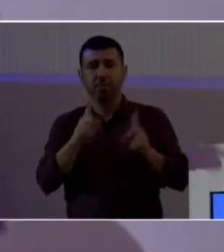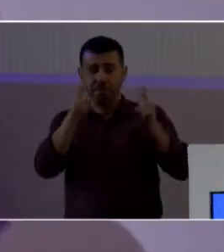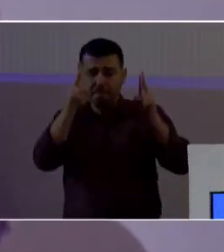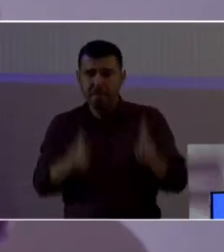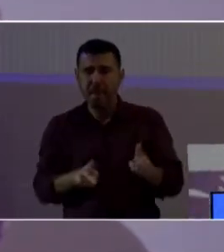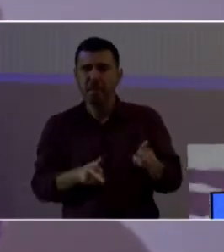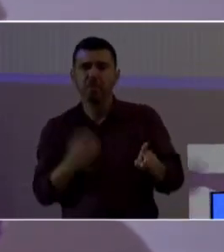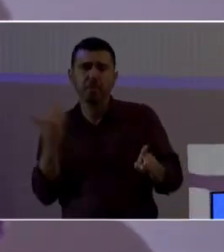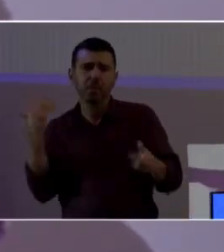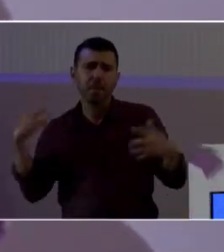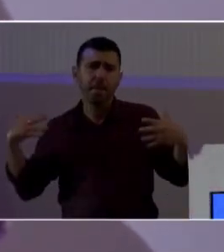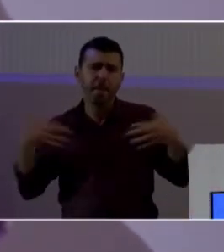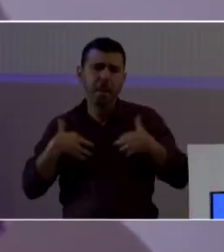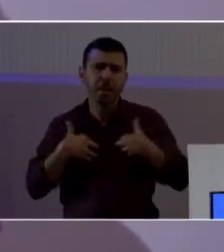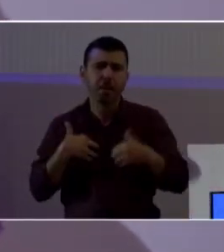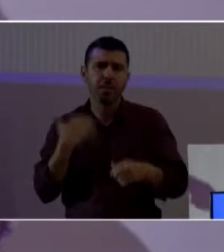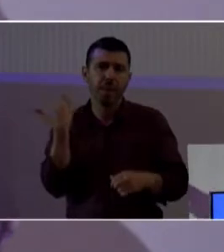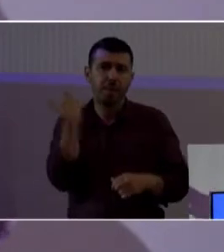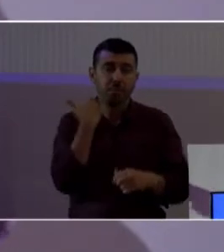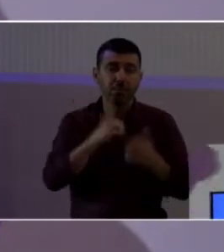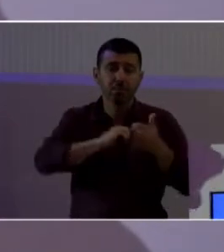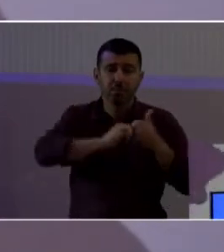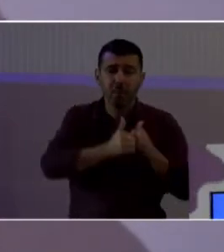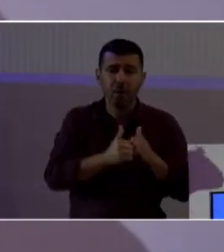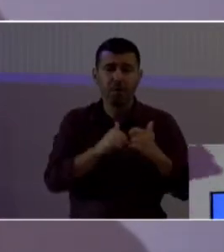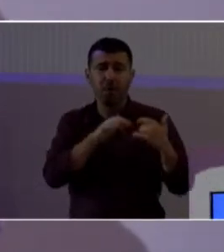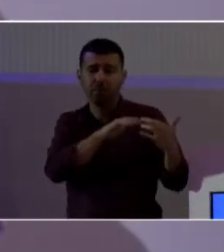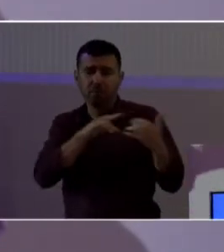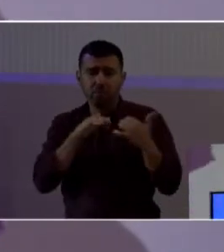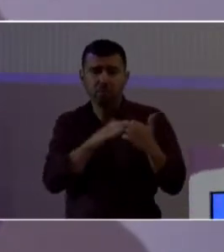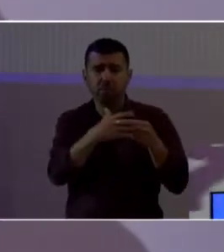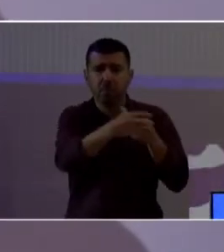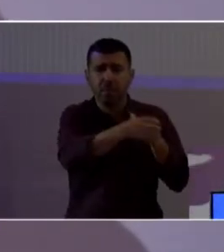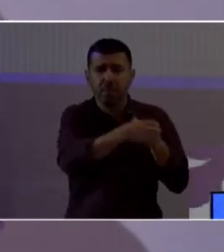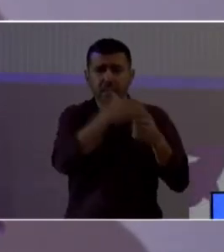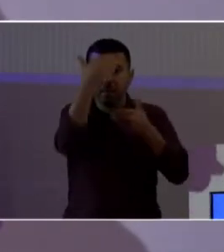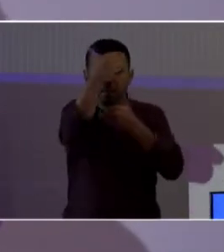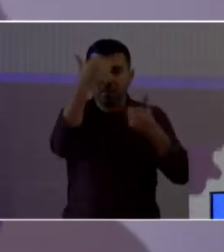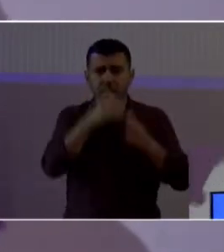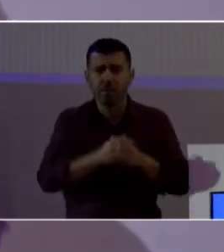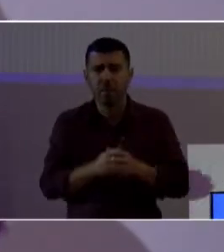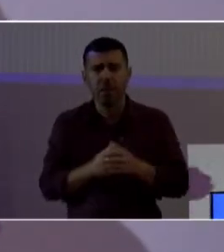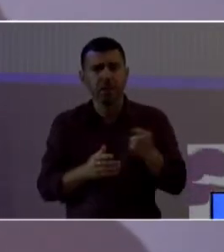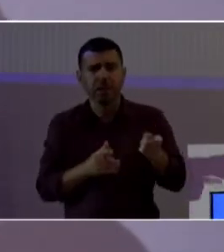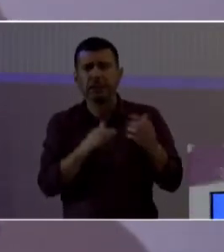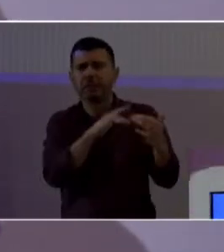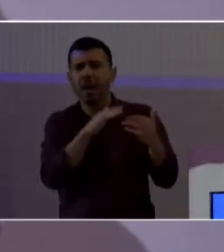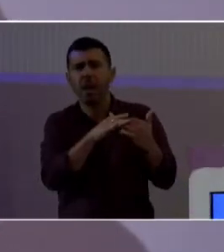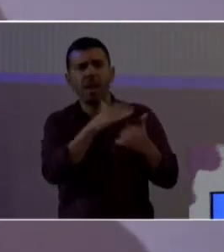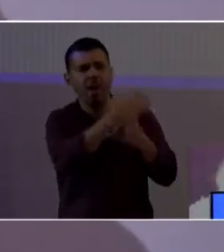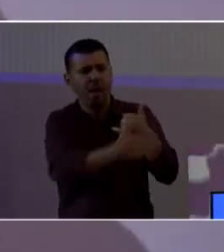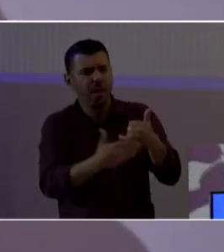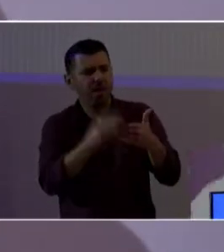de la comunidad que le tocó soportar una guerra que no era de nadie y de todos.